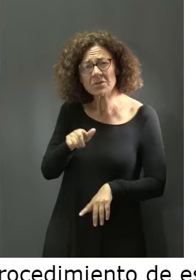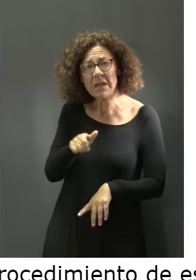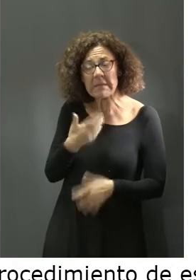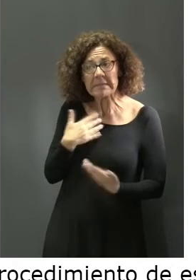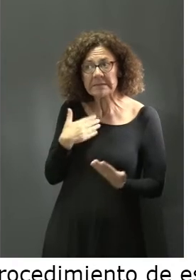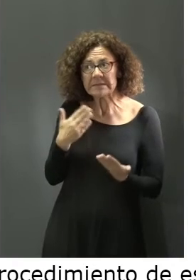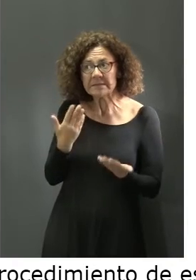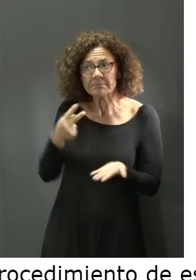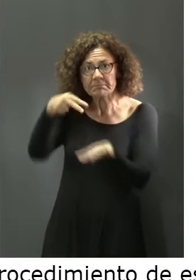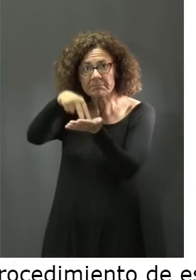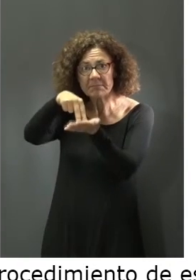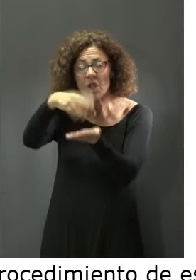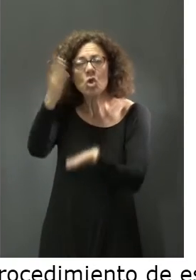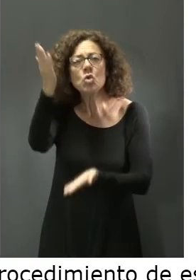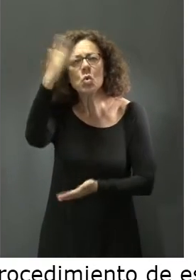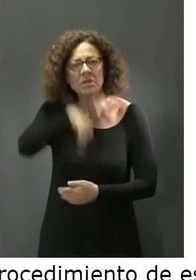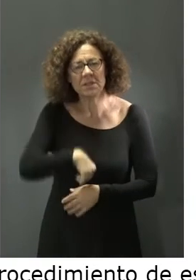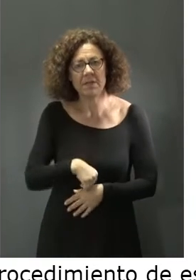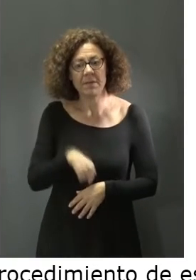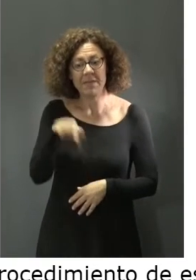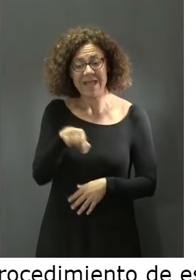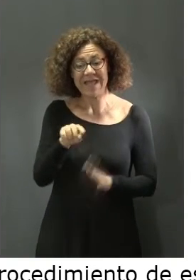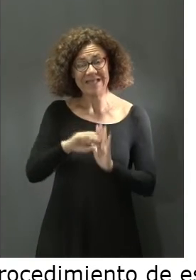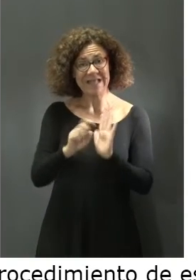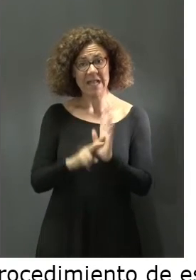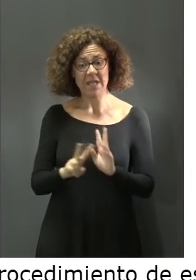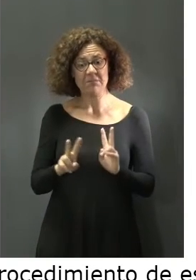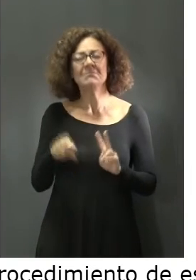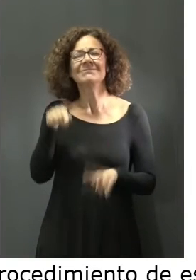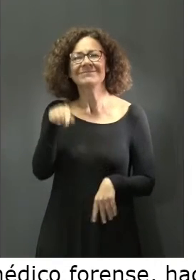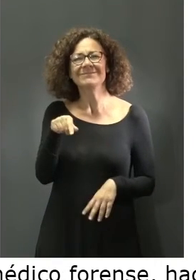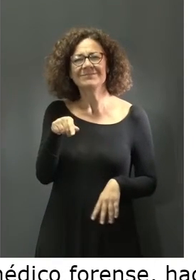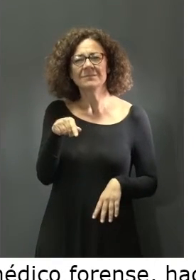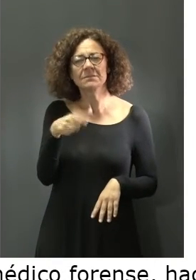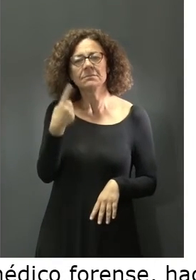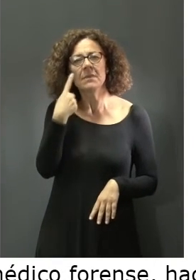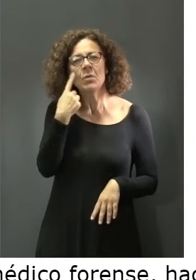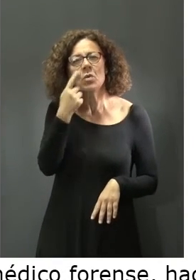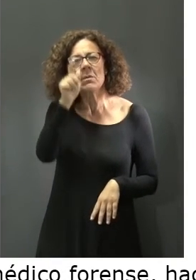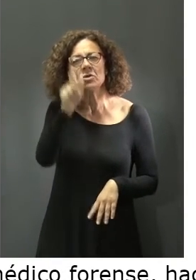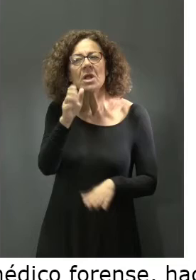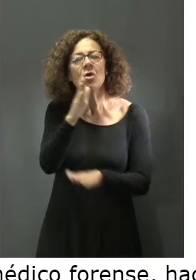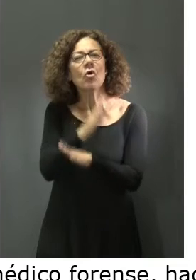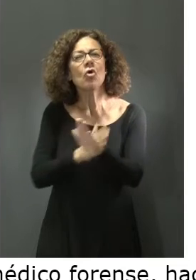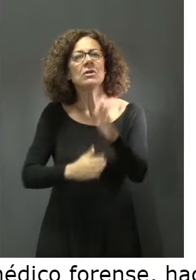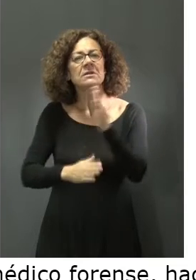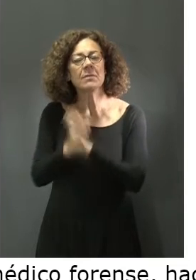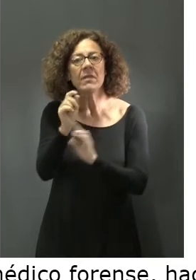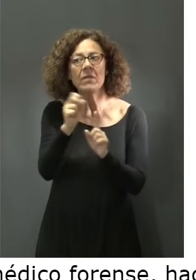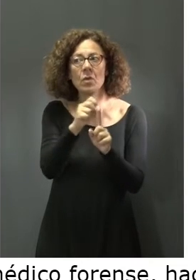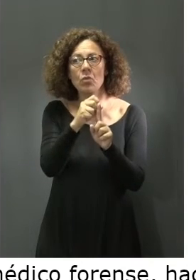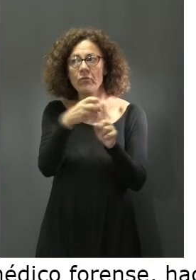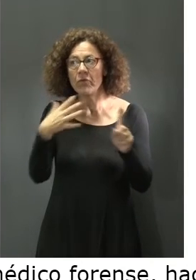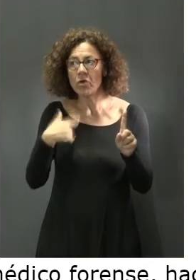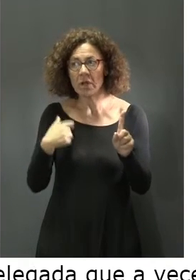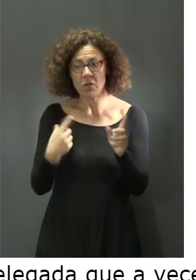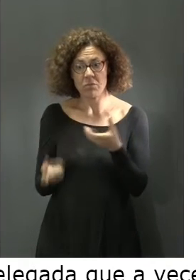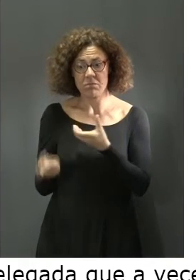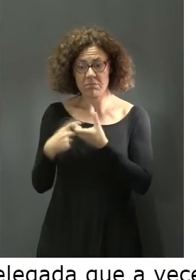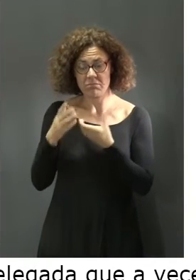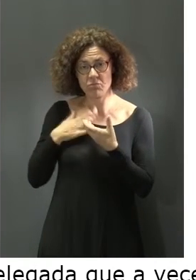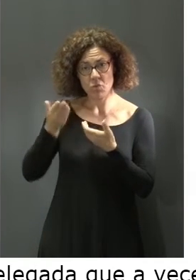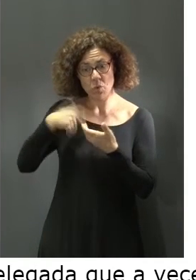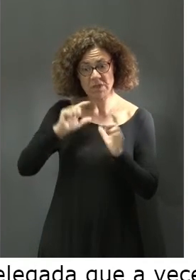preguntaba. Esta ley lo ejemplificó muy bien una persona con discapacidad en un foro en el que intervino en nuestra